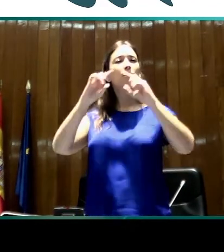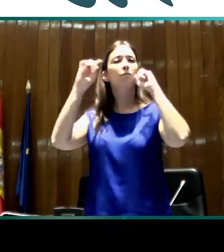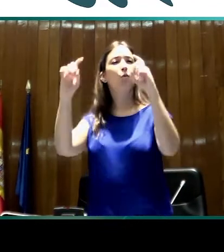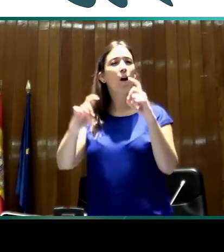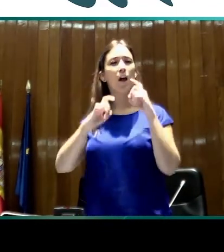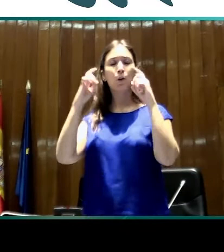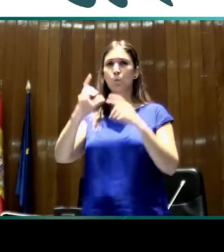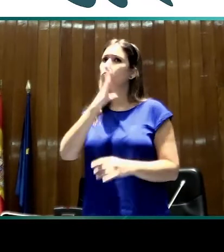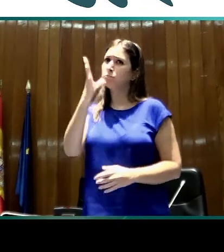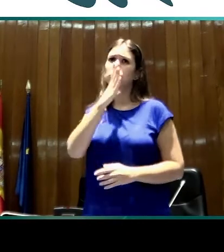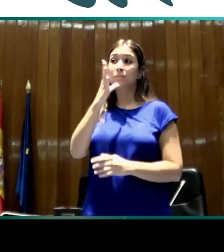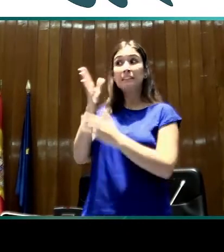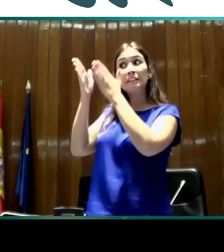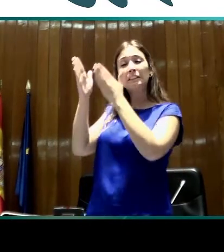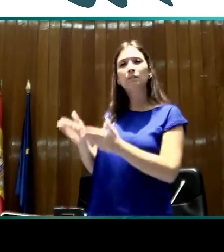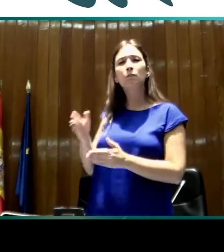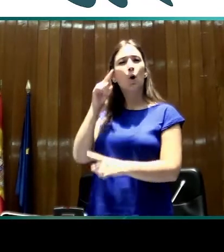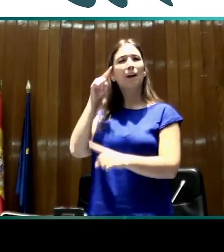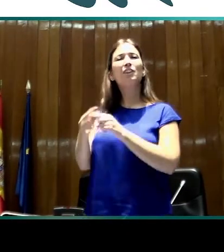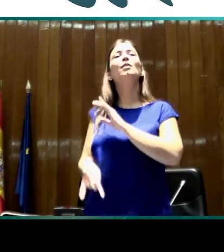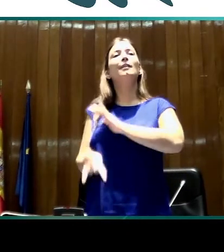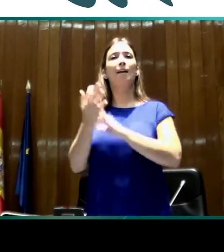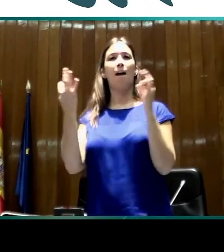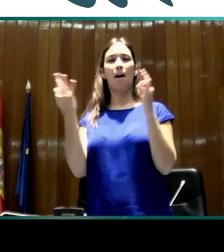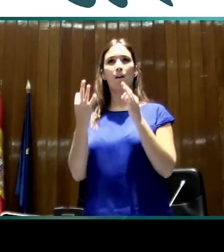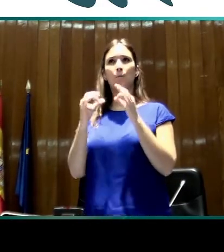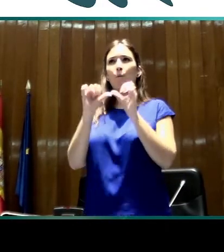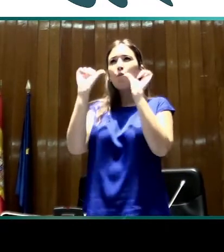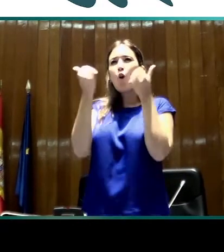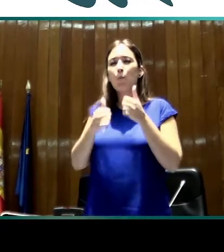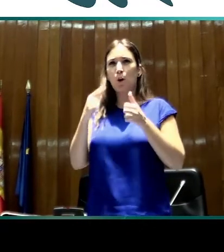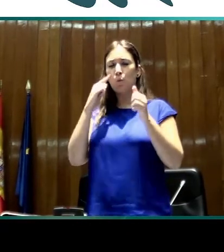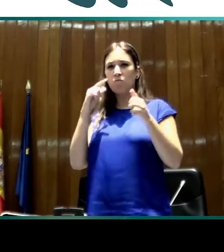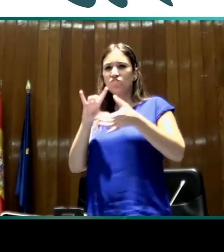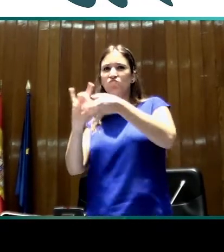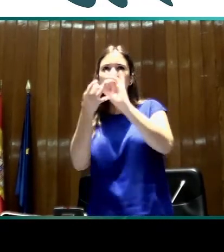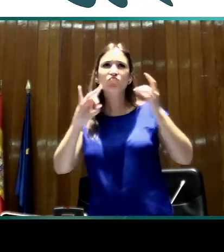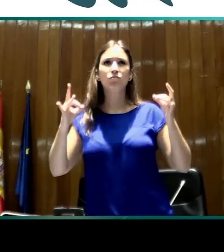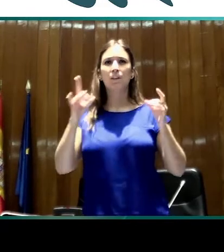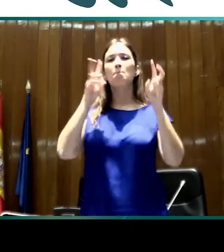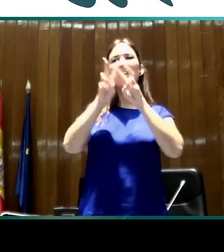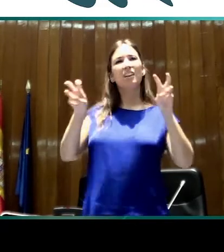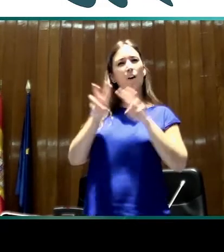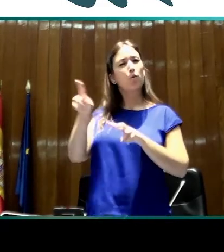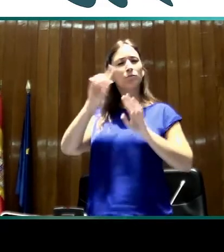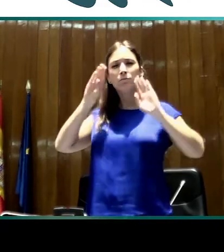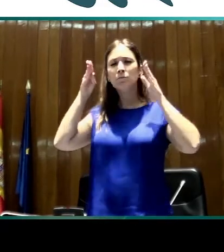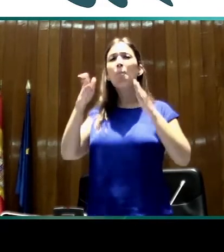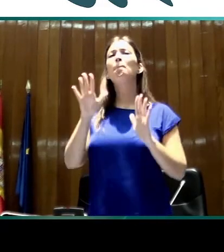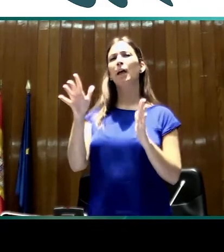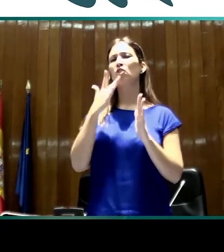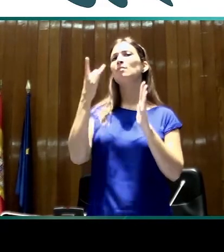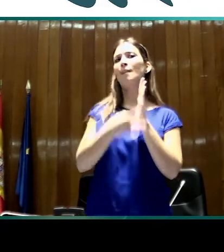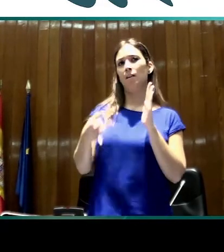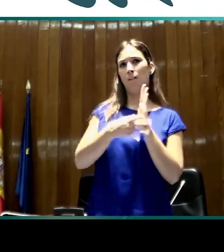esfuerzo gigantesco a crear una estructura, un tejido de investigación de calidad